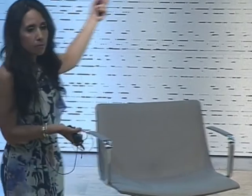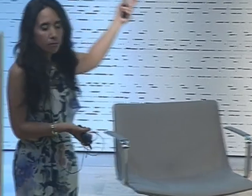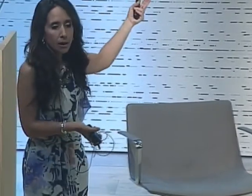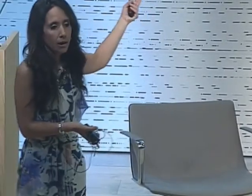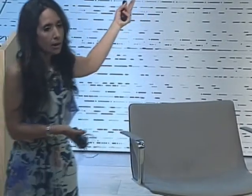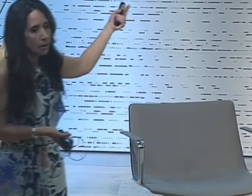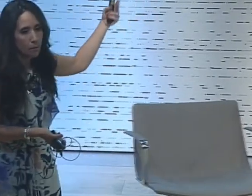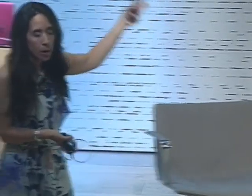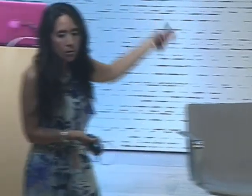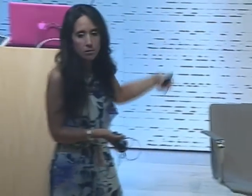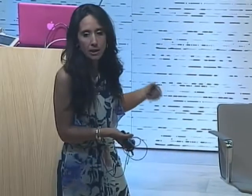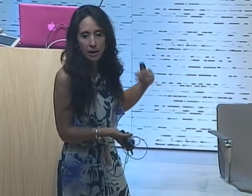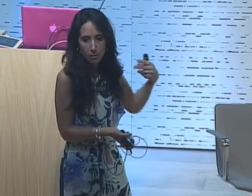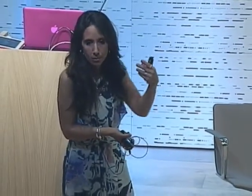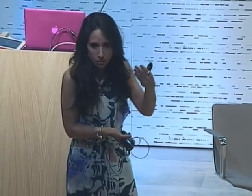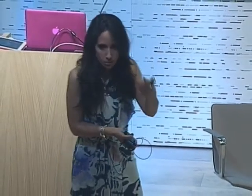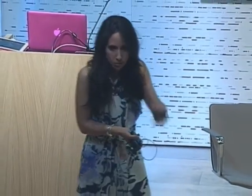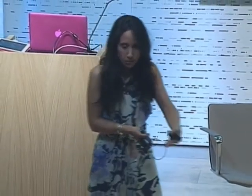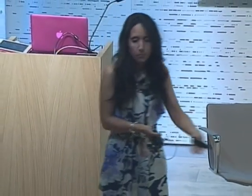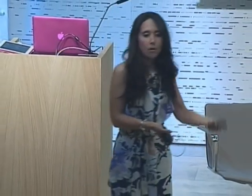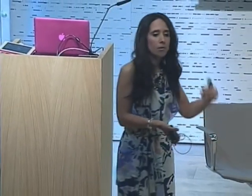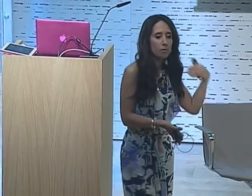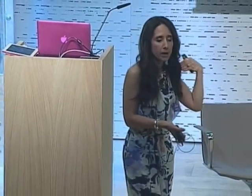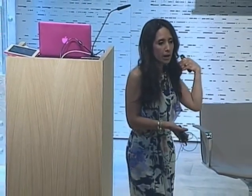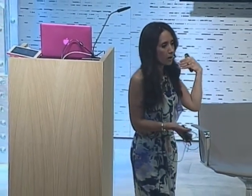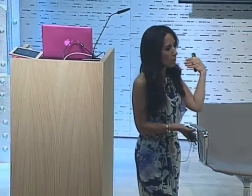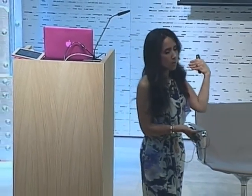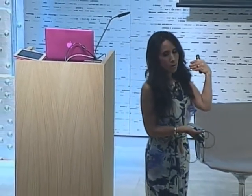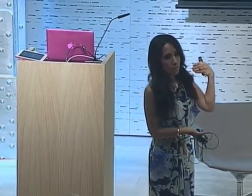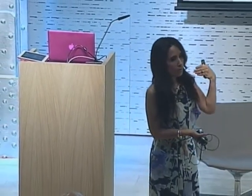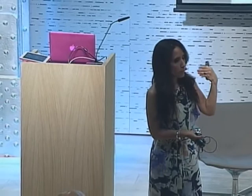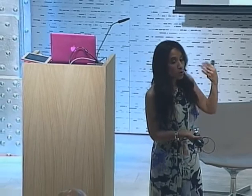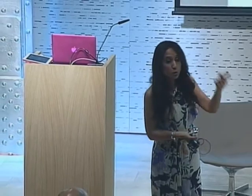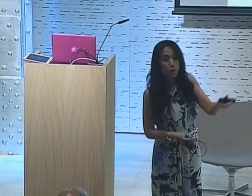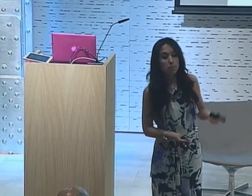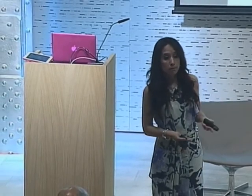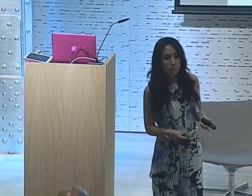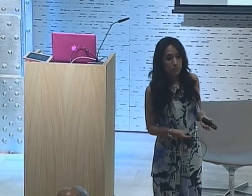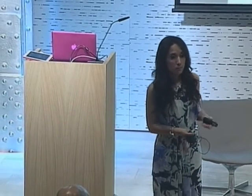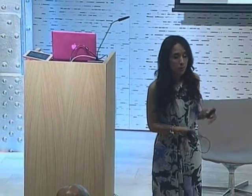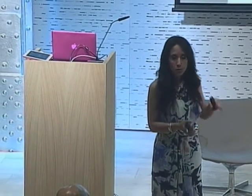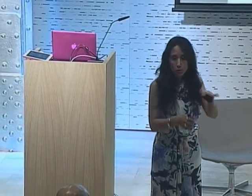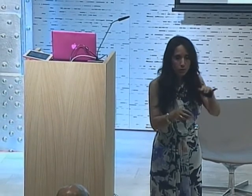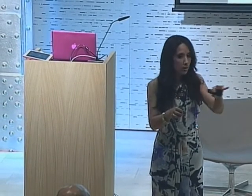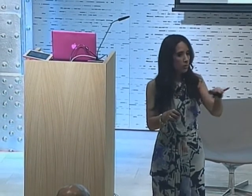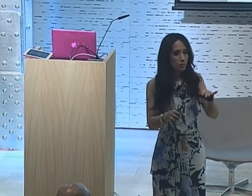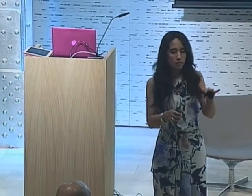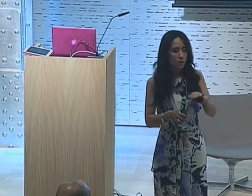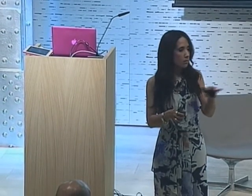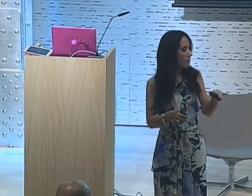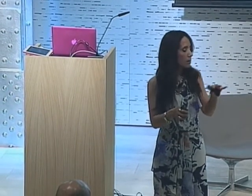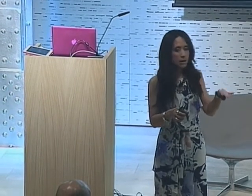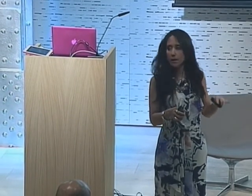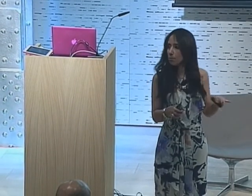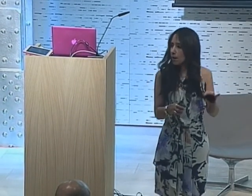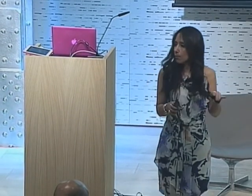Tengo blogs, tengo Google, tengo YouTube. Hoy todos los niños